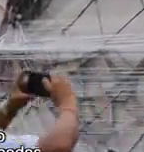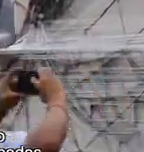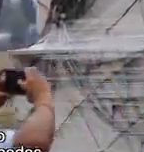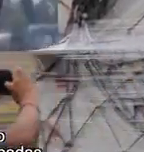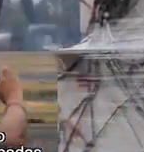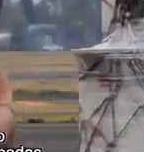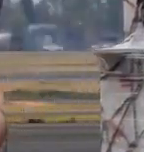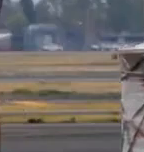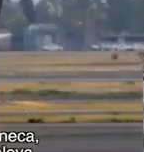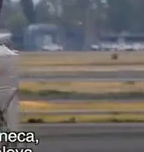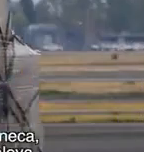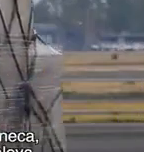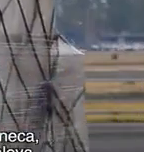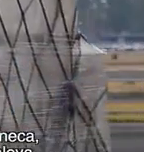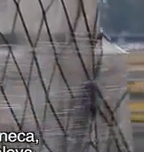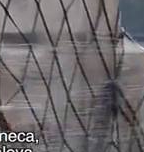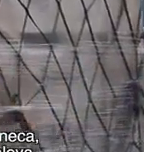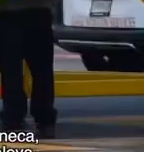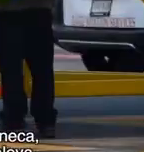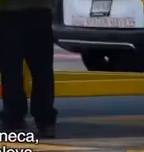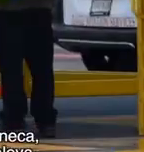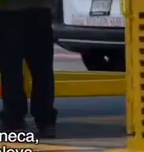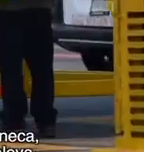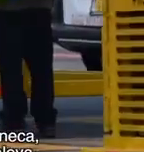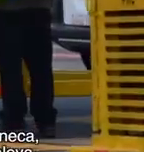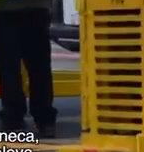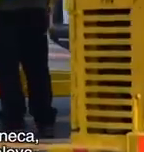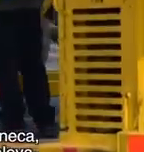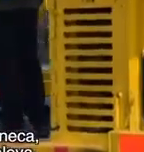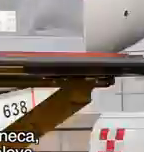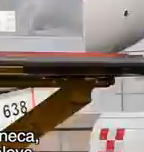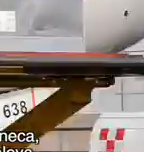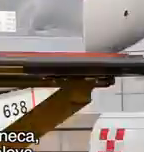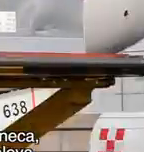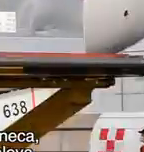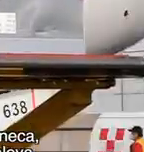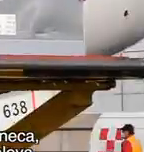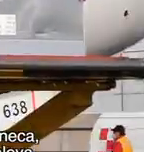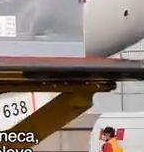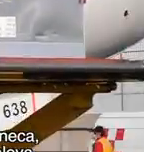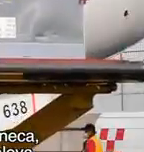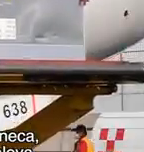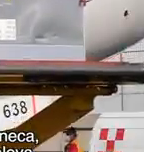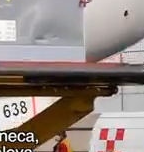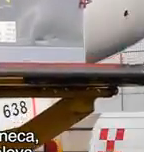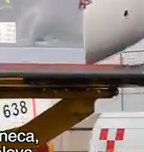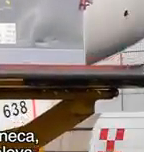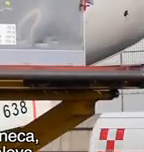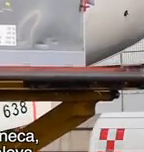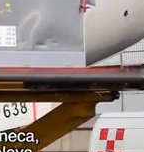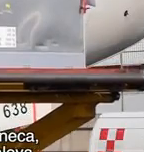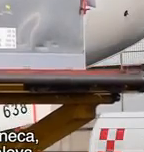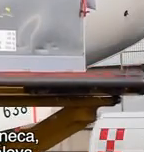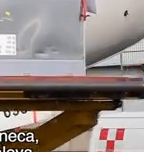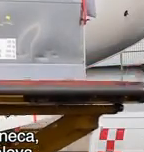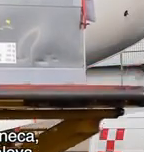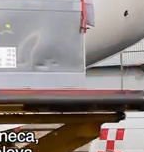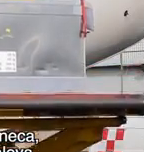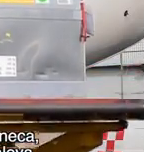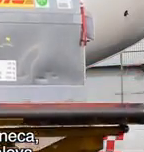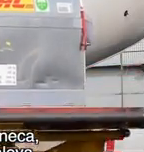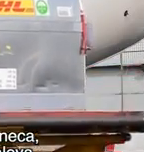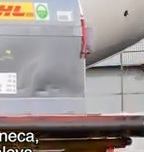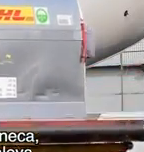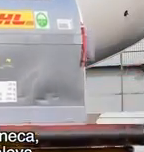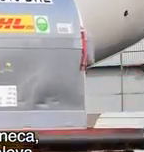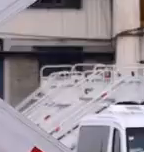22.289.565 dosis envasadas de las farmacéuticas Pfizer-BioNTech, AstraZeneca, CanSino Biologics, Sinovac y del